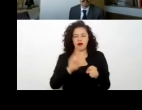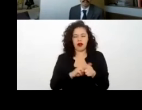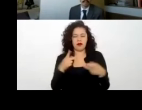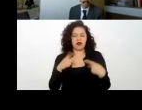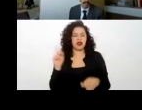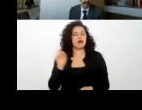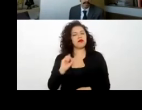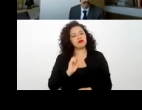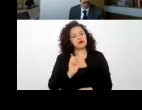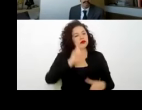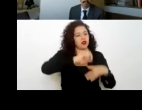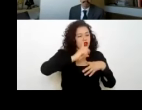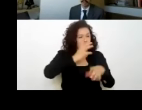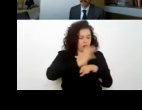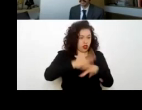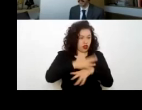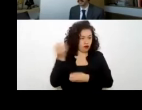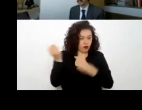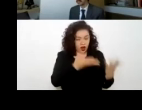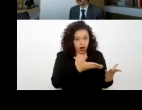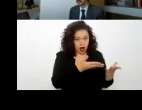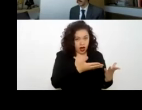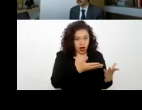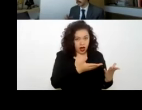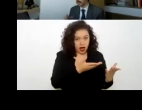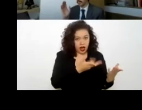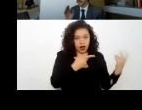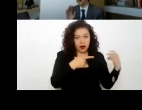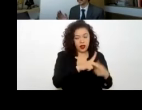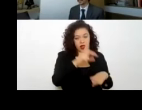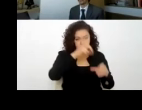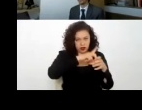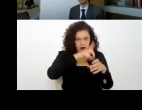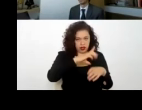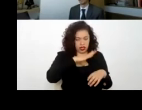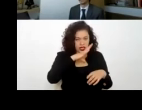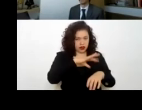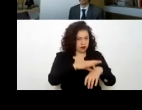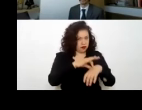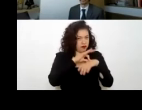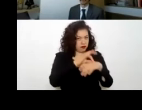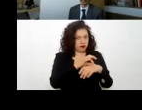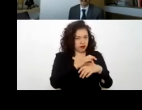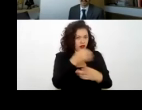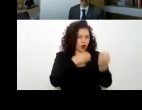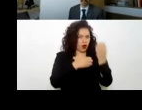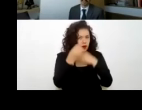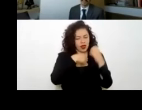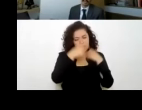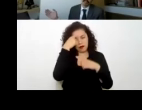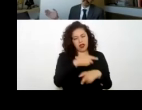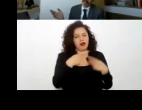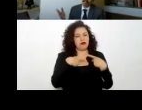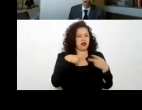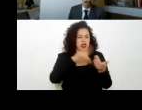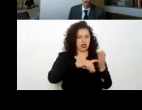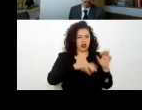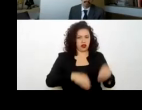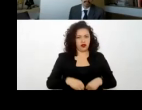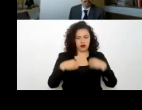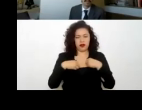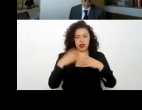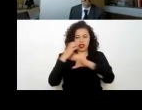en especie, pero en realidad esa donación en especie, vamos a llamarle, por ejemplo, alimentos para un orfanato y llegan con un camión